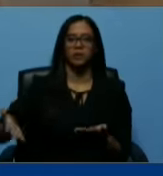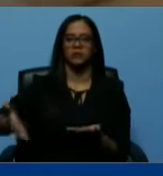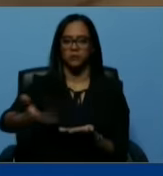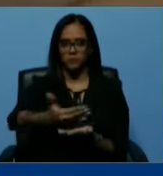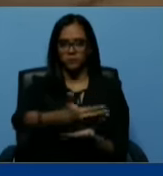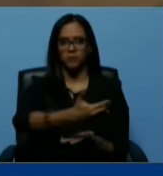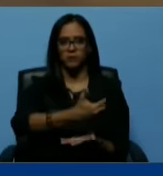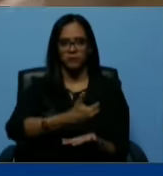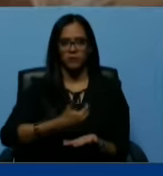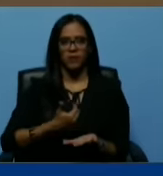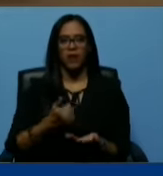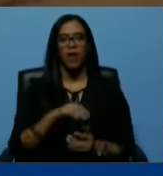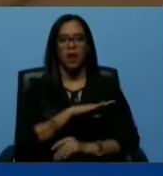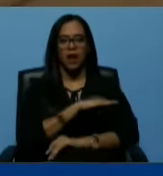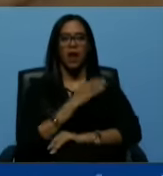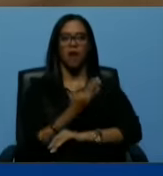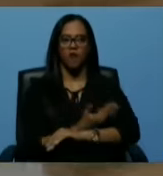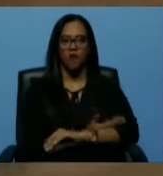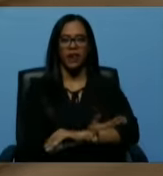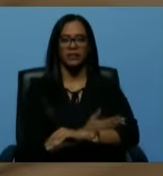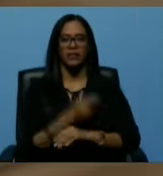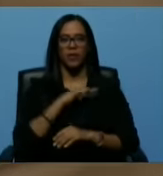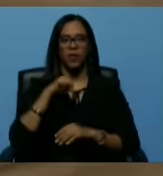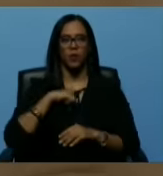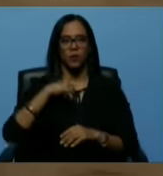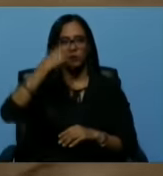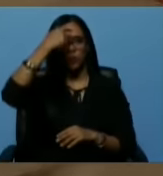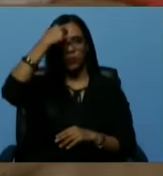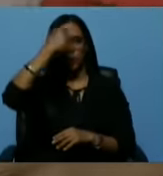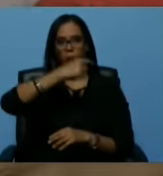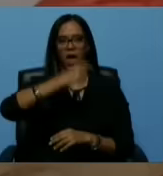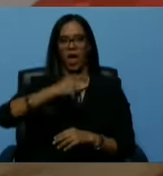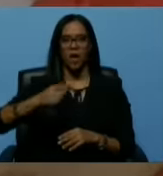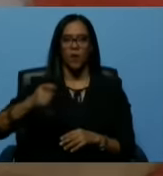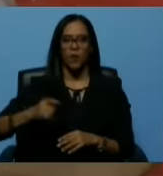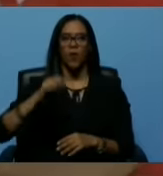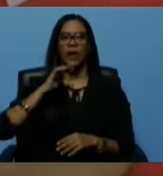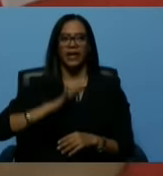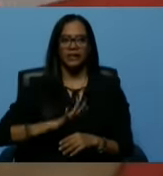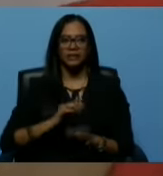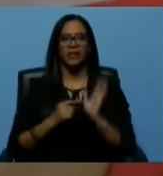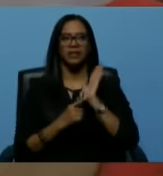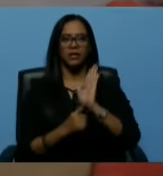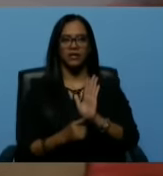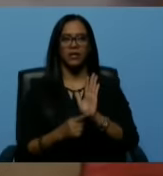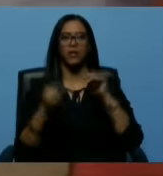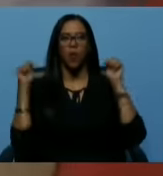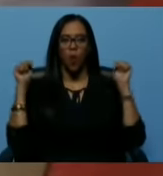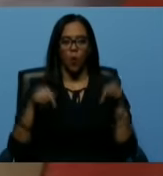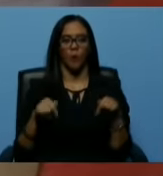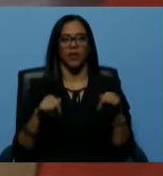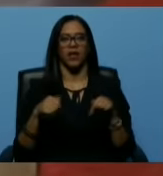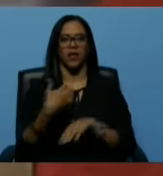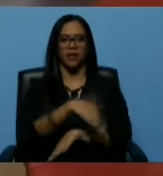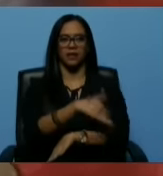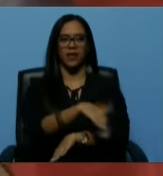la inmensa fuerza que nuestro pueblo está expresando hoy por hoy en las